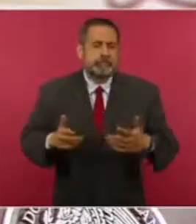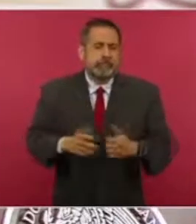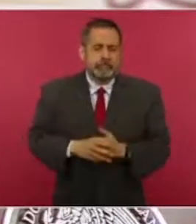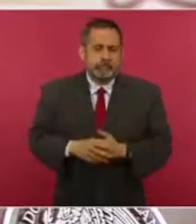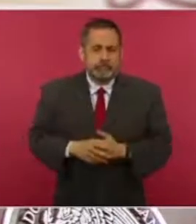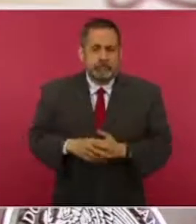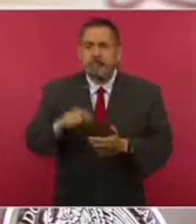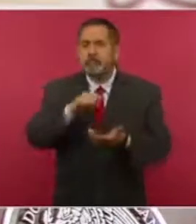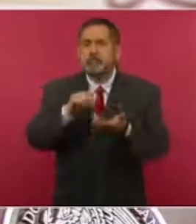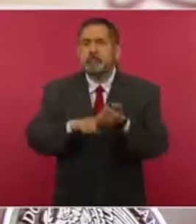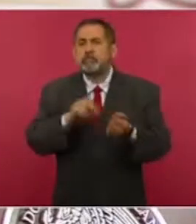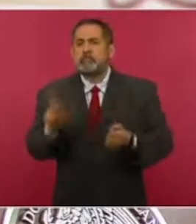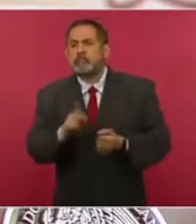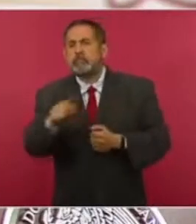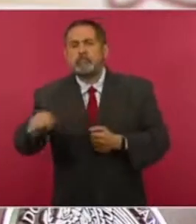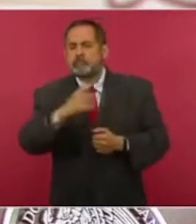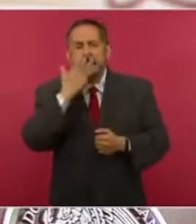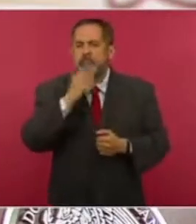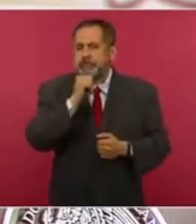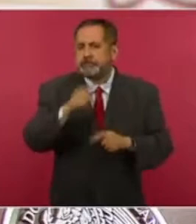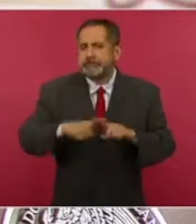ni en el medio rural.